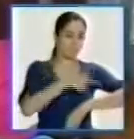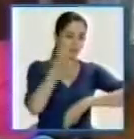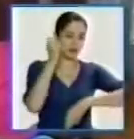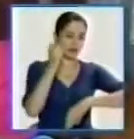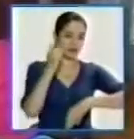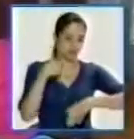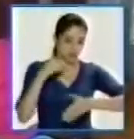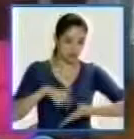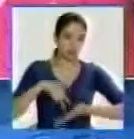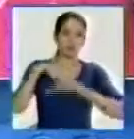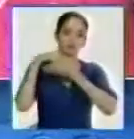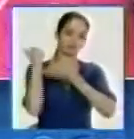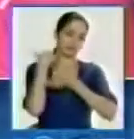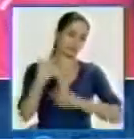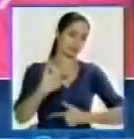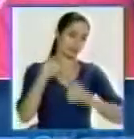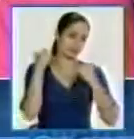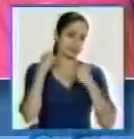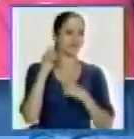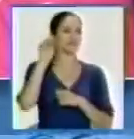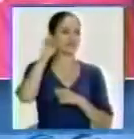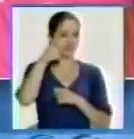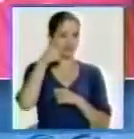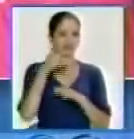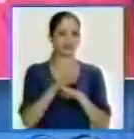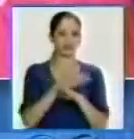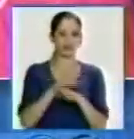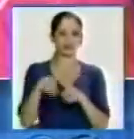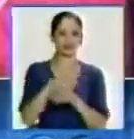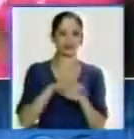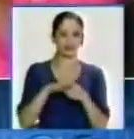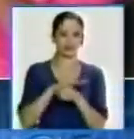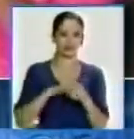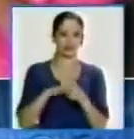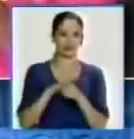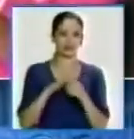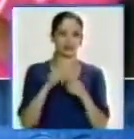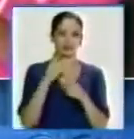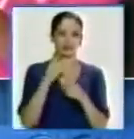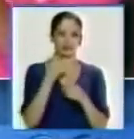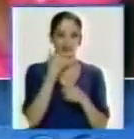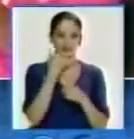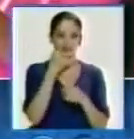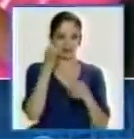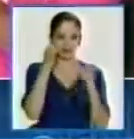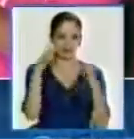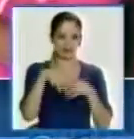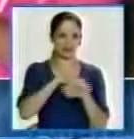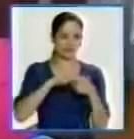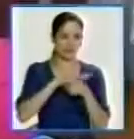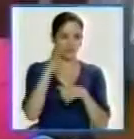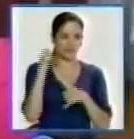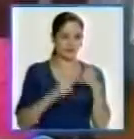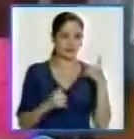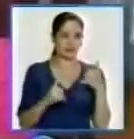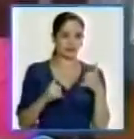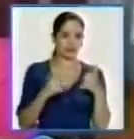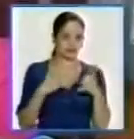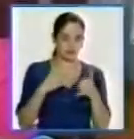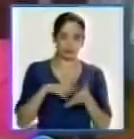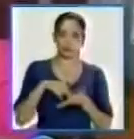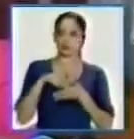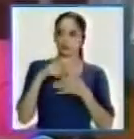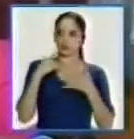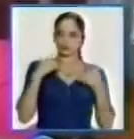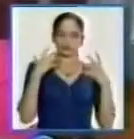que me hubiera matado. Él recuerda aquel panorama frío y desolador, cuando la cruel escena terminó. Yo me levanto aturdido,